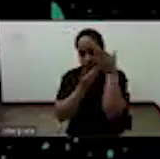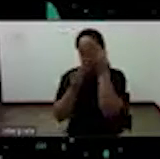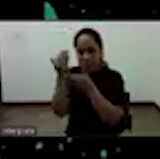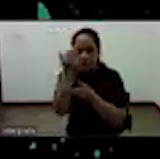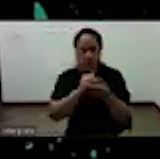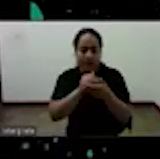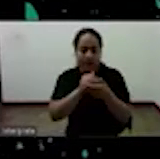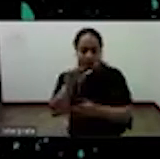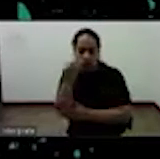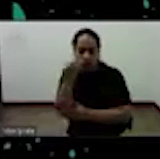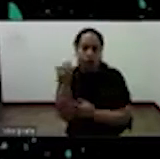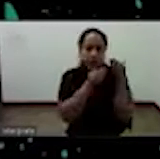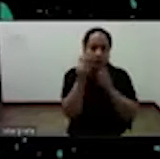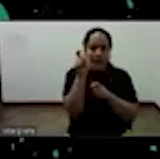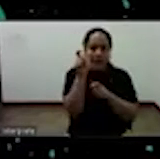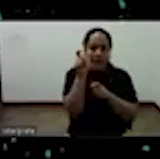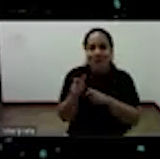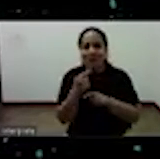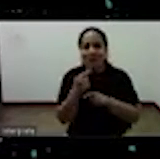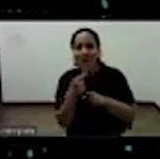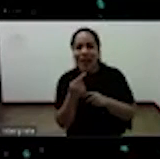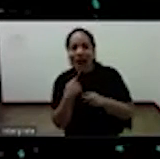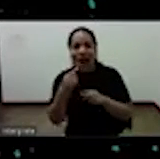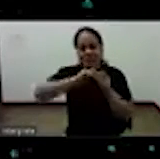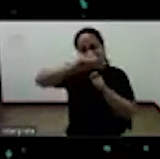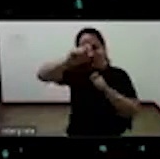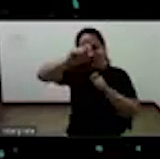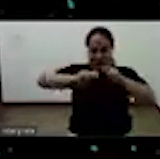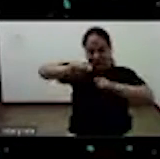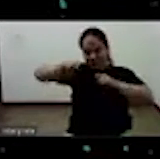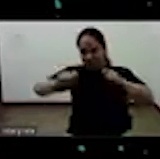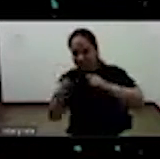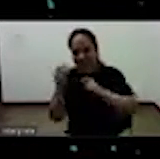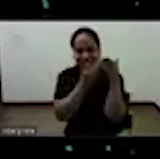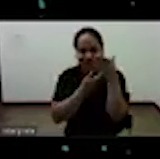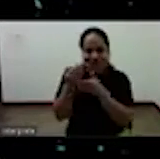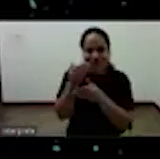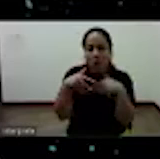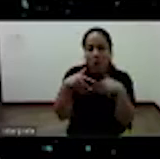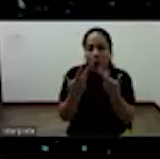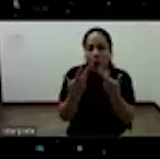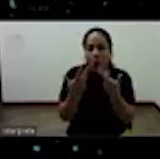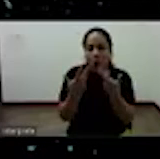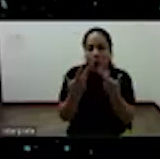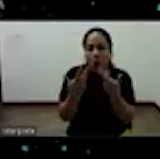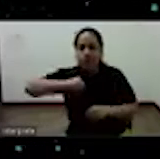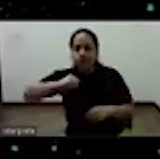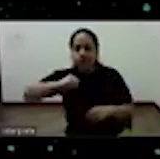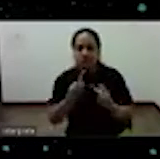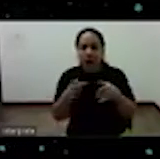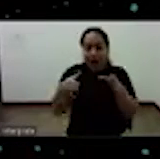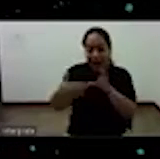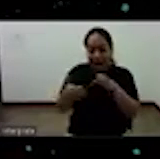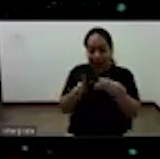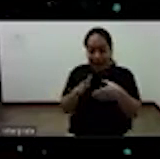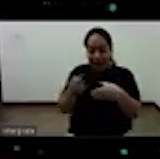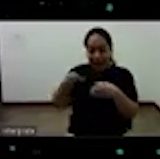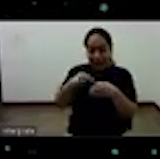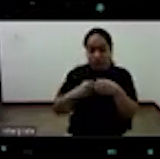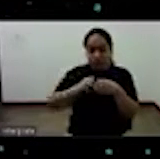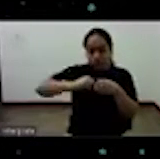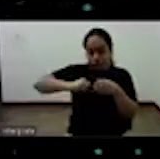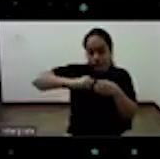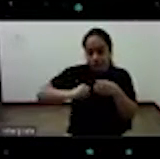allí, monachos de la pieza, tenía unas cajas con alguna visualidad. Por ejemplo,